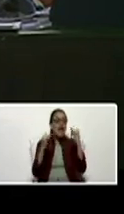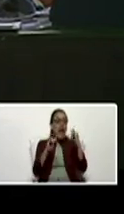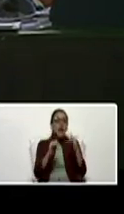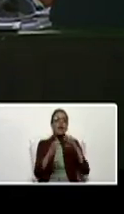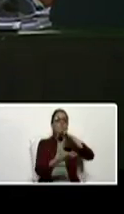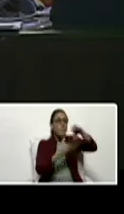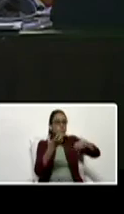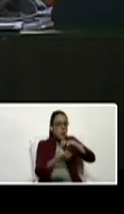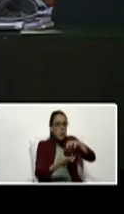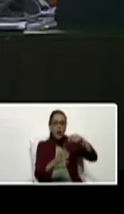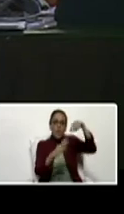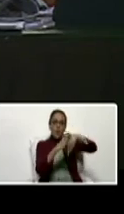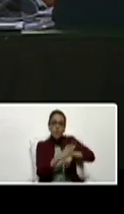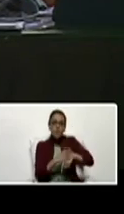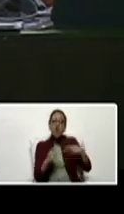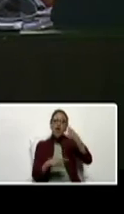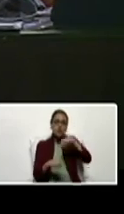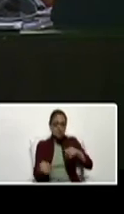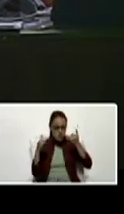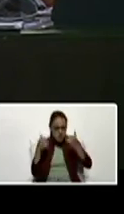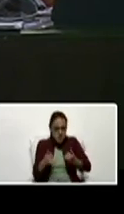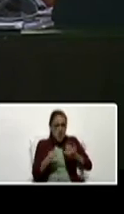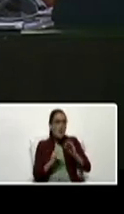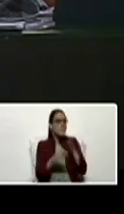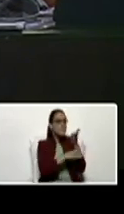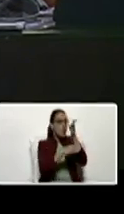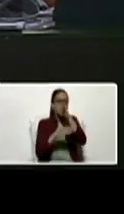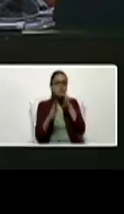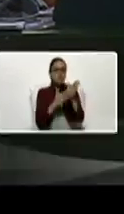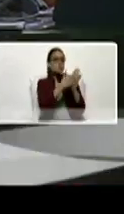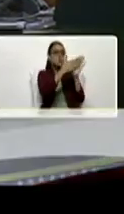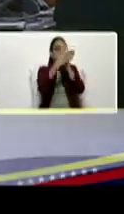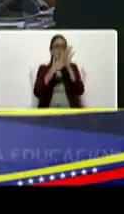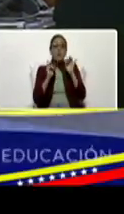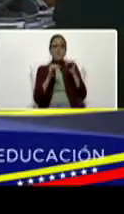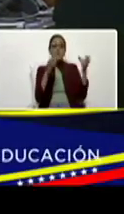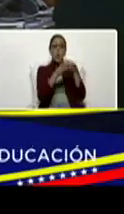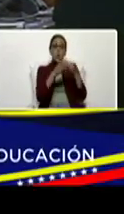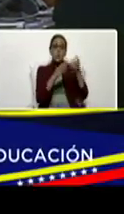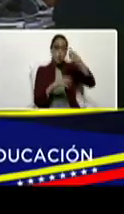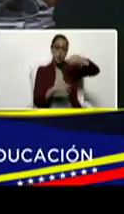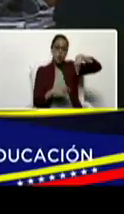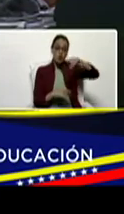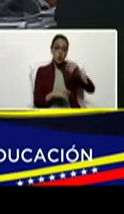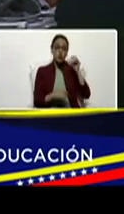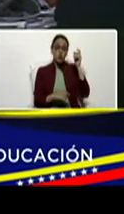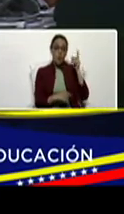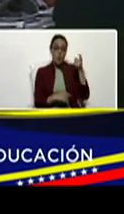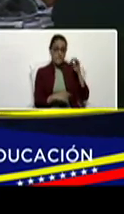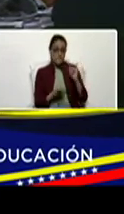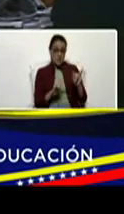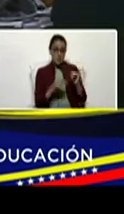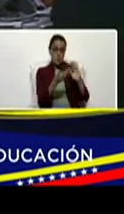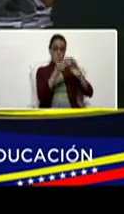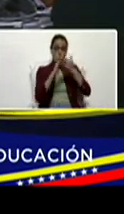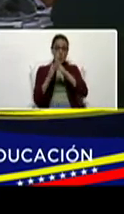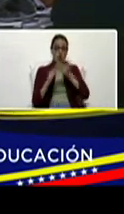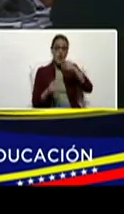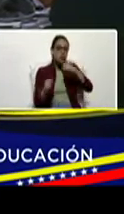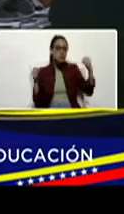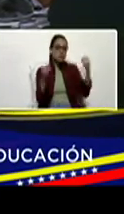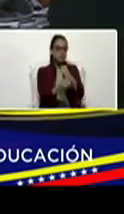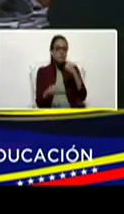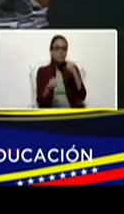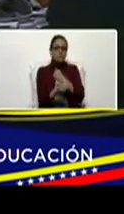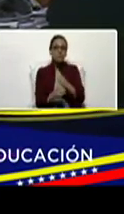atender junto al poder popular organizado junto a las bricom miles y junto a este pueblo amoroso de allí